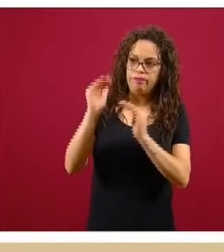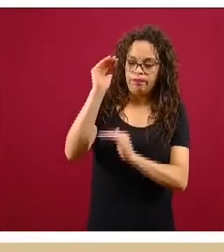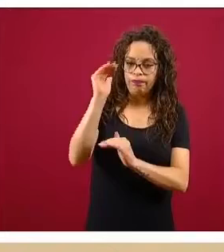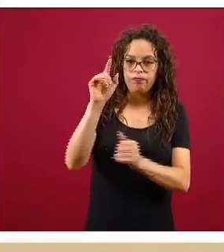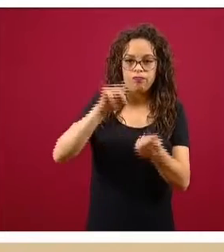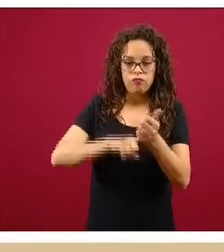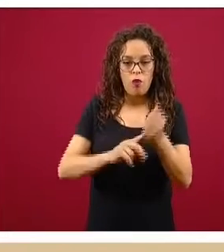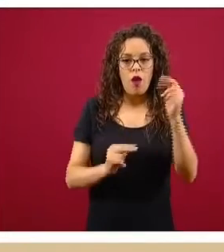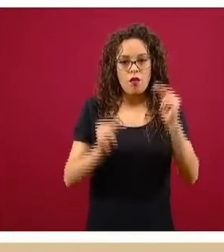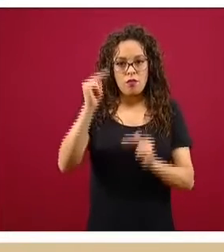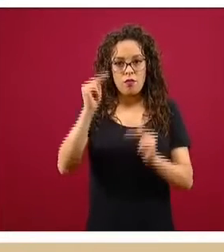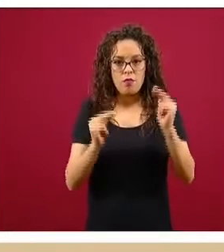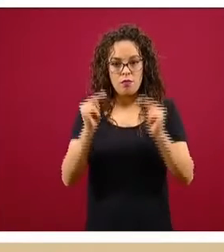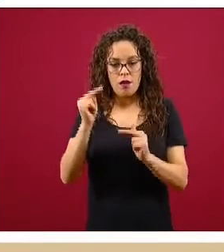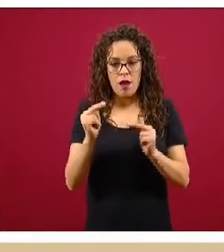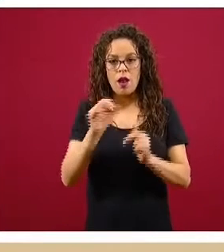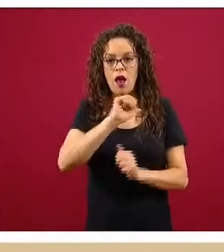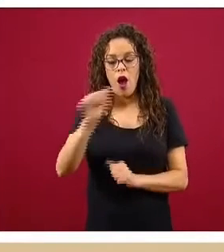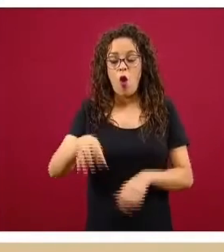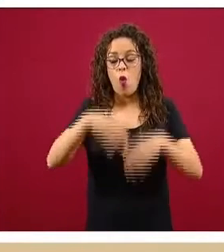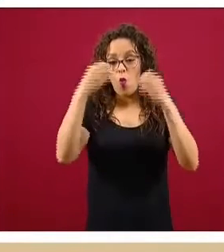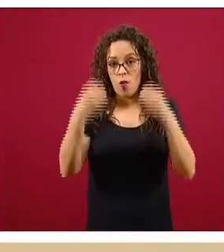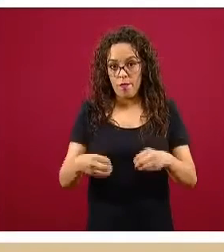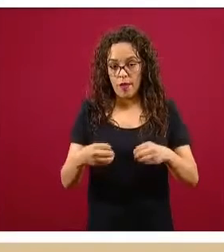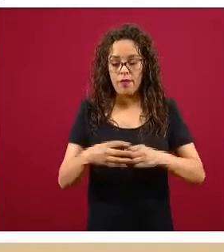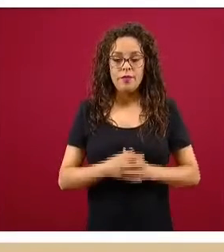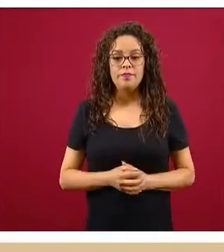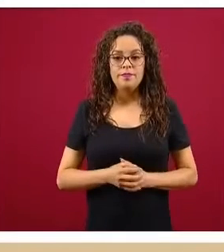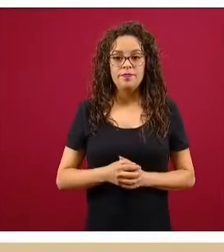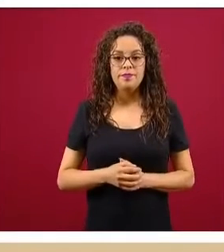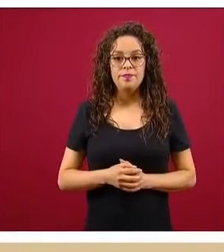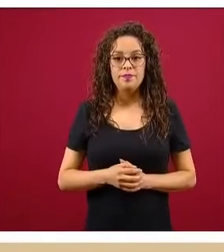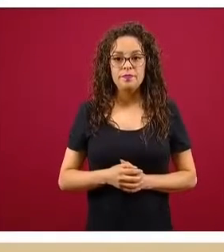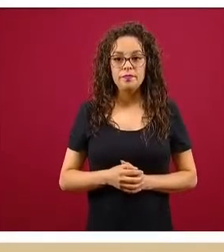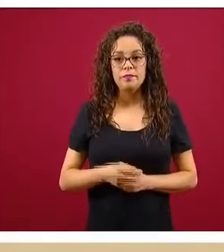de nivel de ocupación máximo, digamos, que se podrían